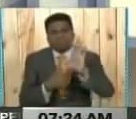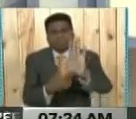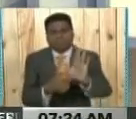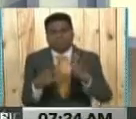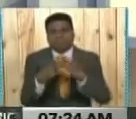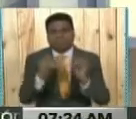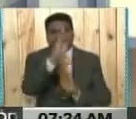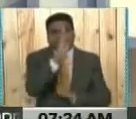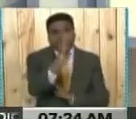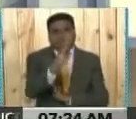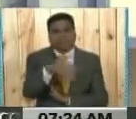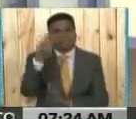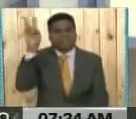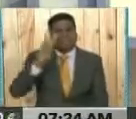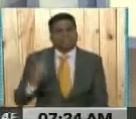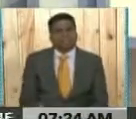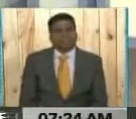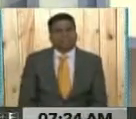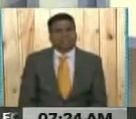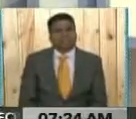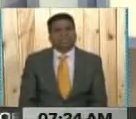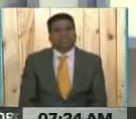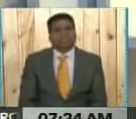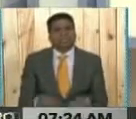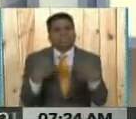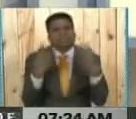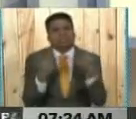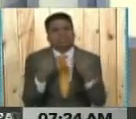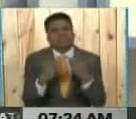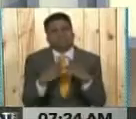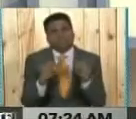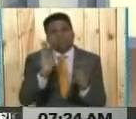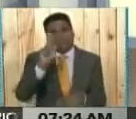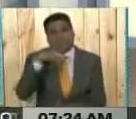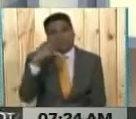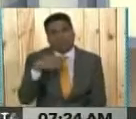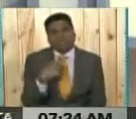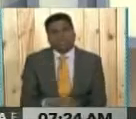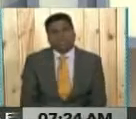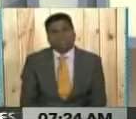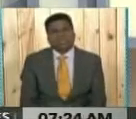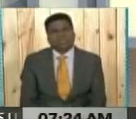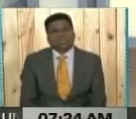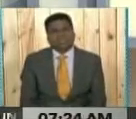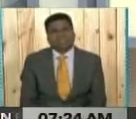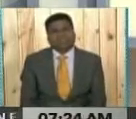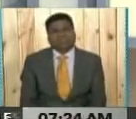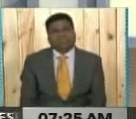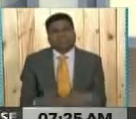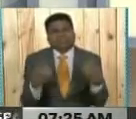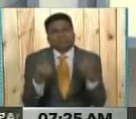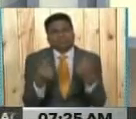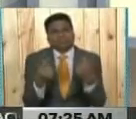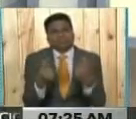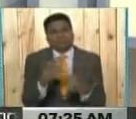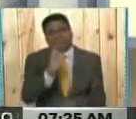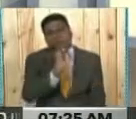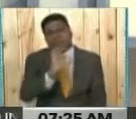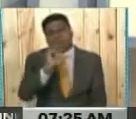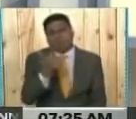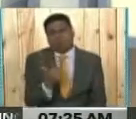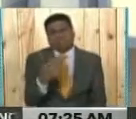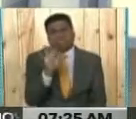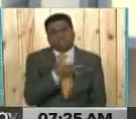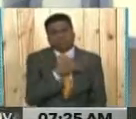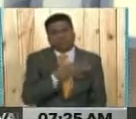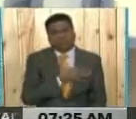rumbo de un país, tanto como los acontecimientos políticos, tanto como los acontecimientos económicos o como otros acontecimientos